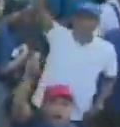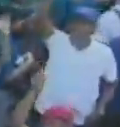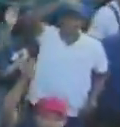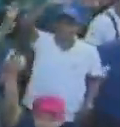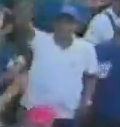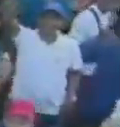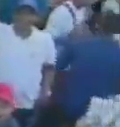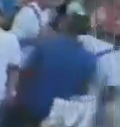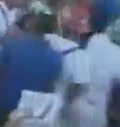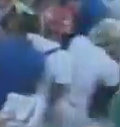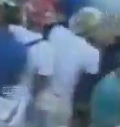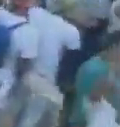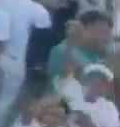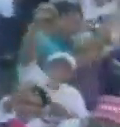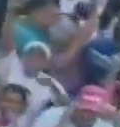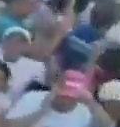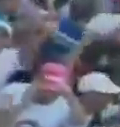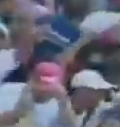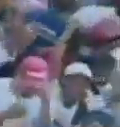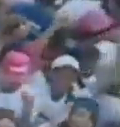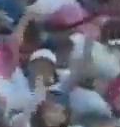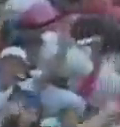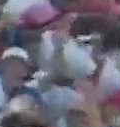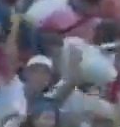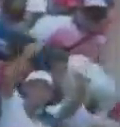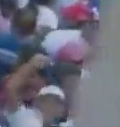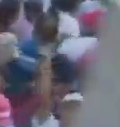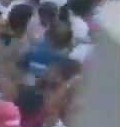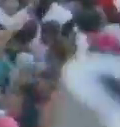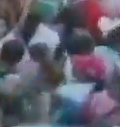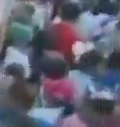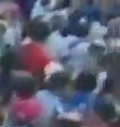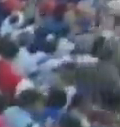En Petare y en Guatire.